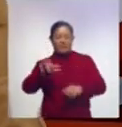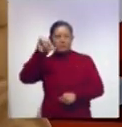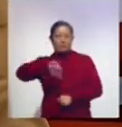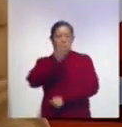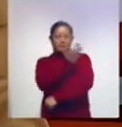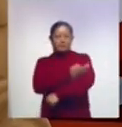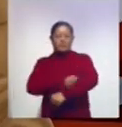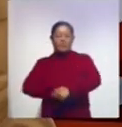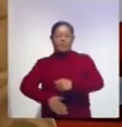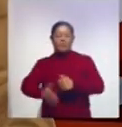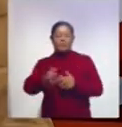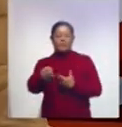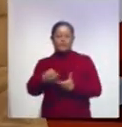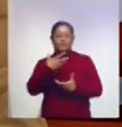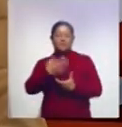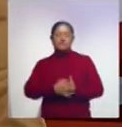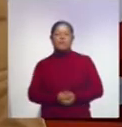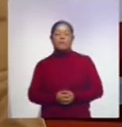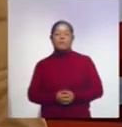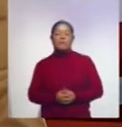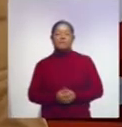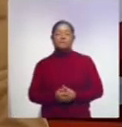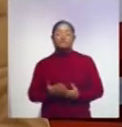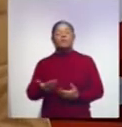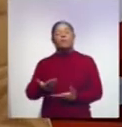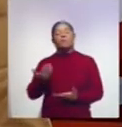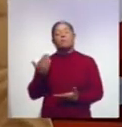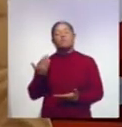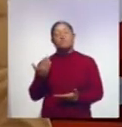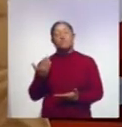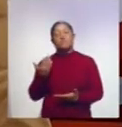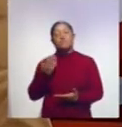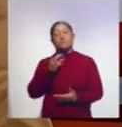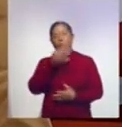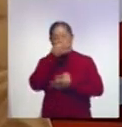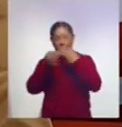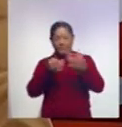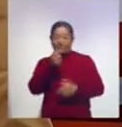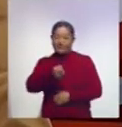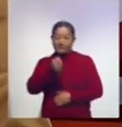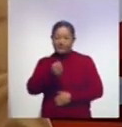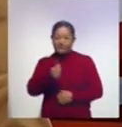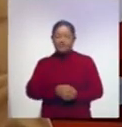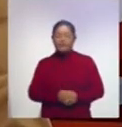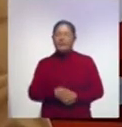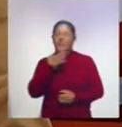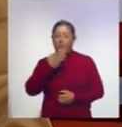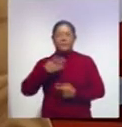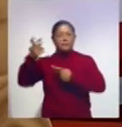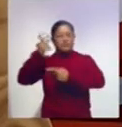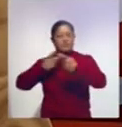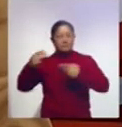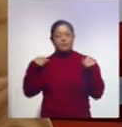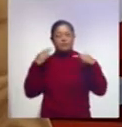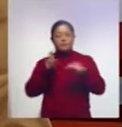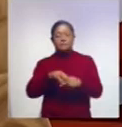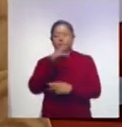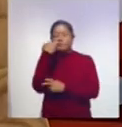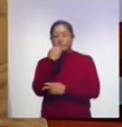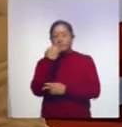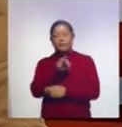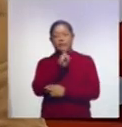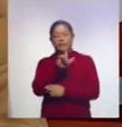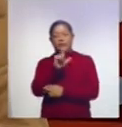con nosotros. Antes de ir a las noticias, quiero saludar y también darle la bienvenida a la maestra Miroslava Amador, quien